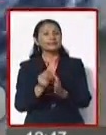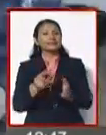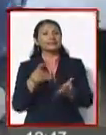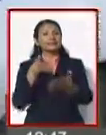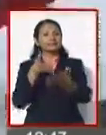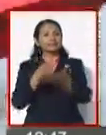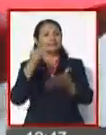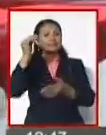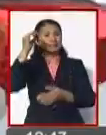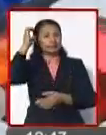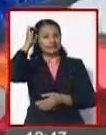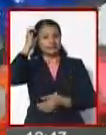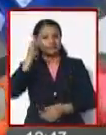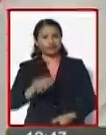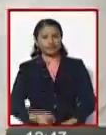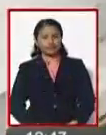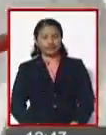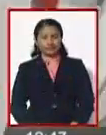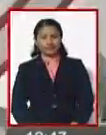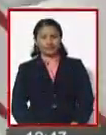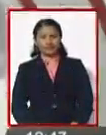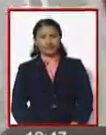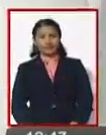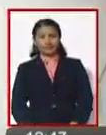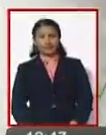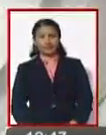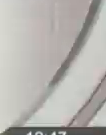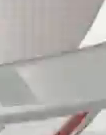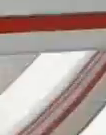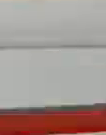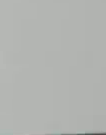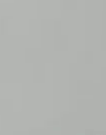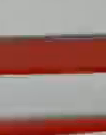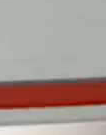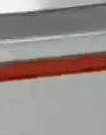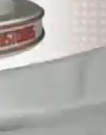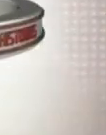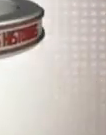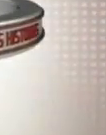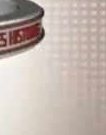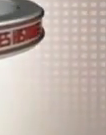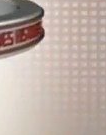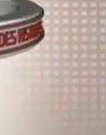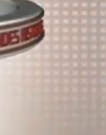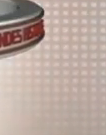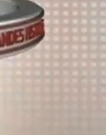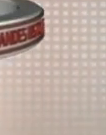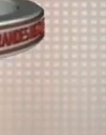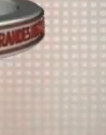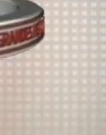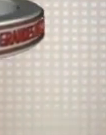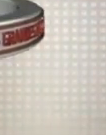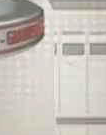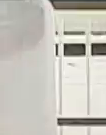demandar al Estado por lo sucedido. En instantes, en Al Día.